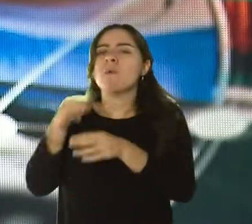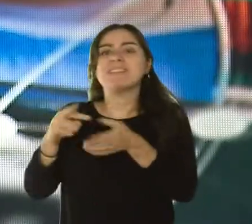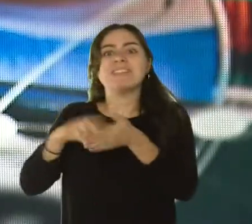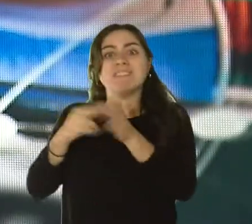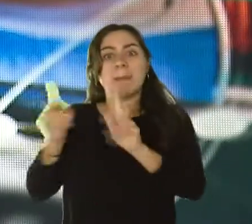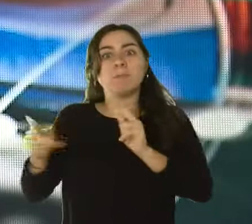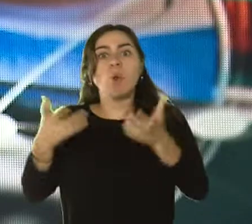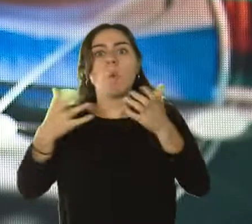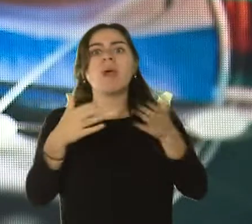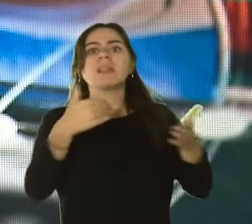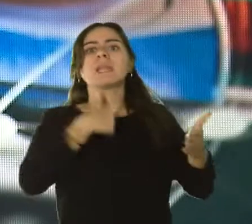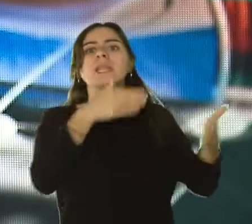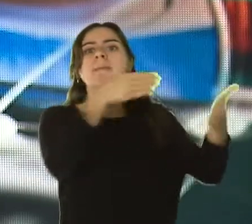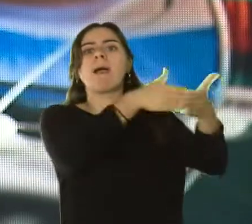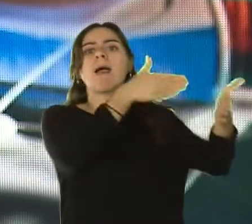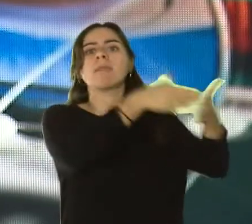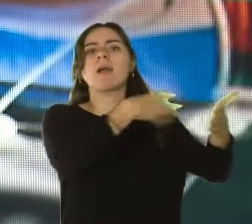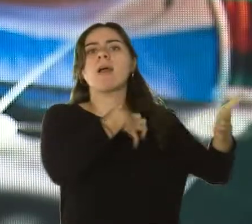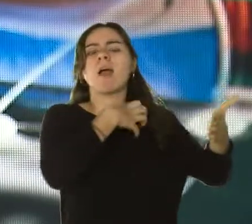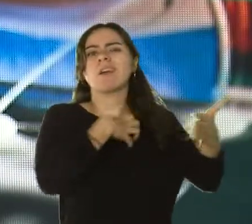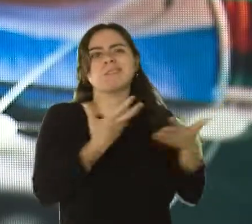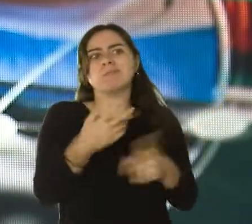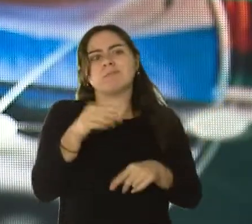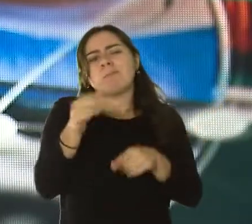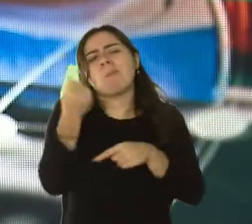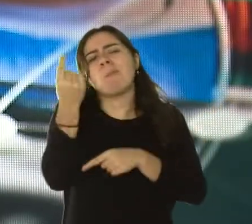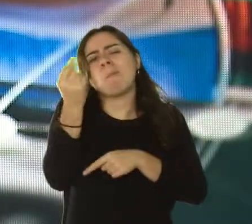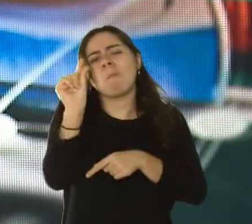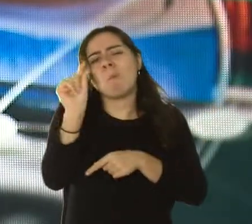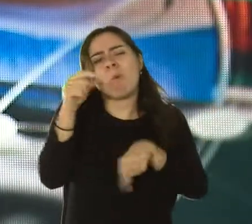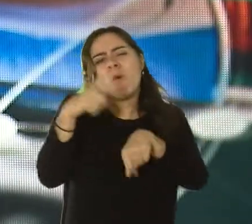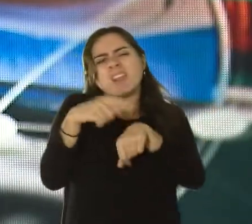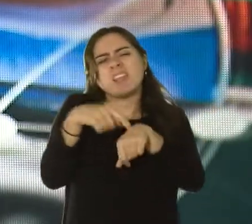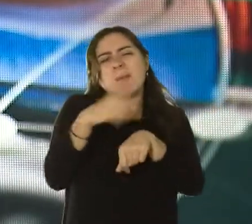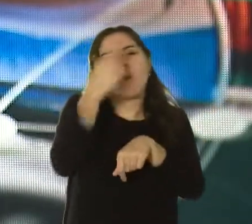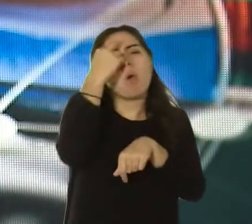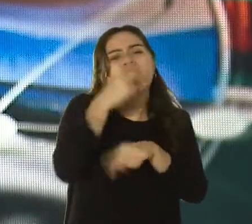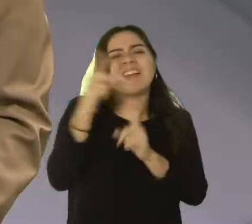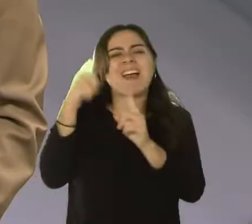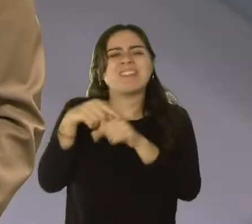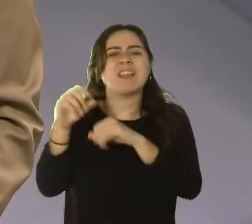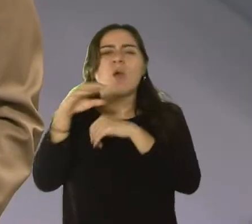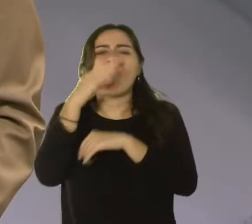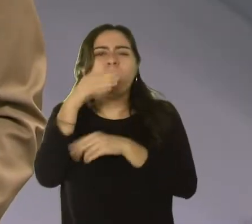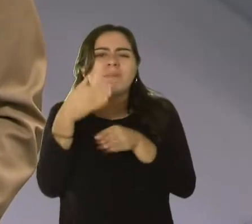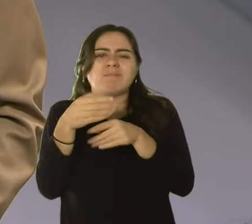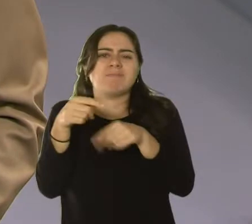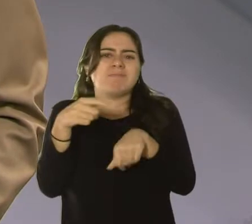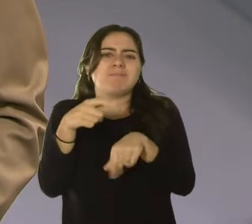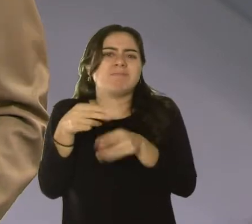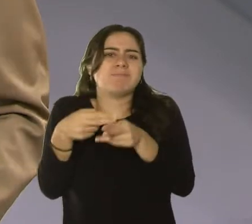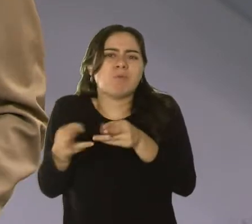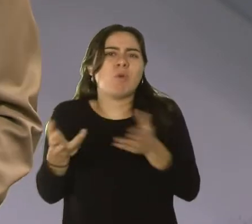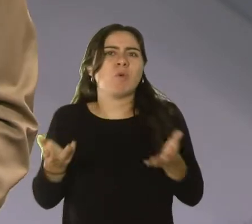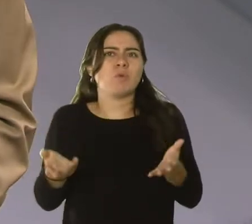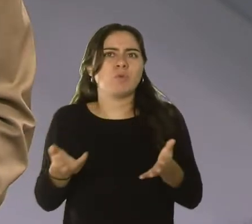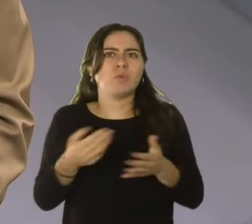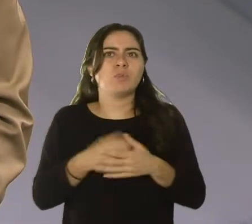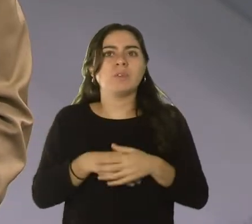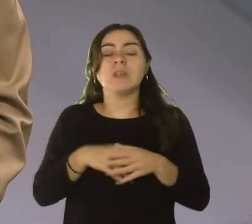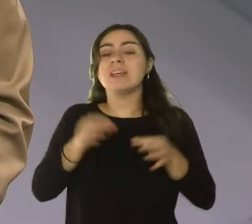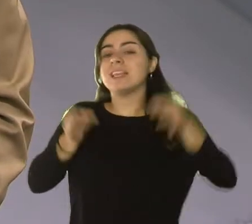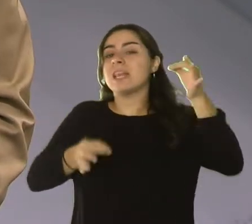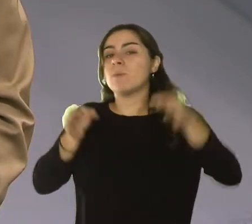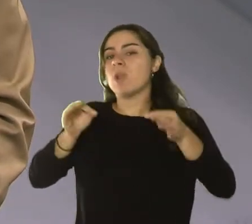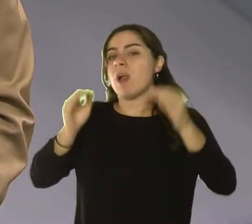judicial que llegue a una decisión del Tribunal Supremo rápido, ¿no? Pero ya el Supremo ya determinó. Ya el Supremo que era determinó. final y firme en